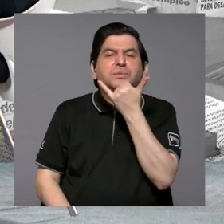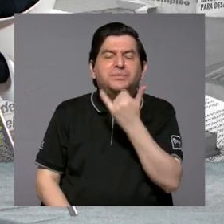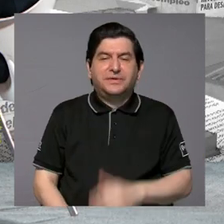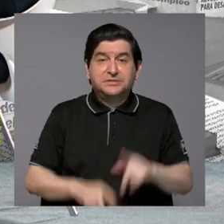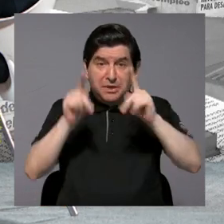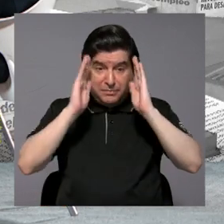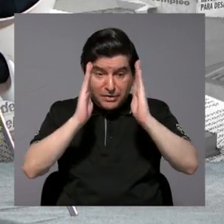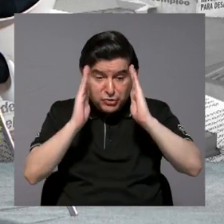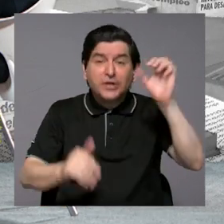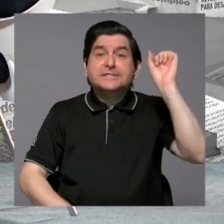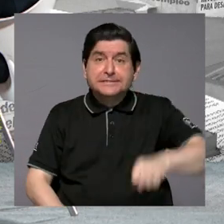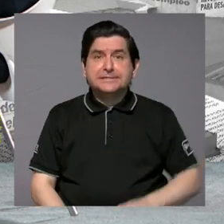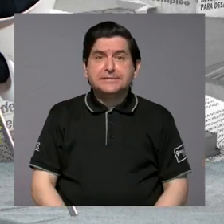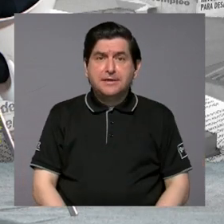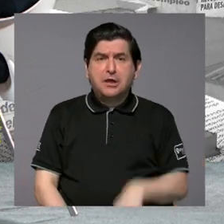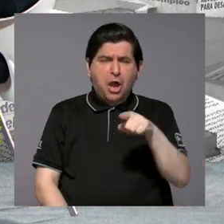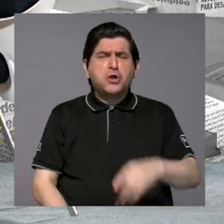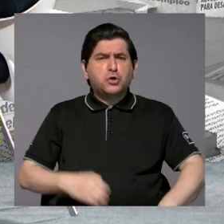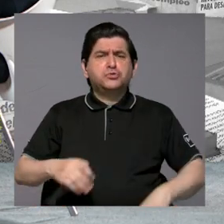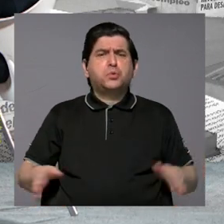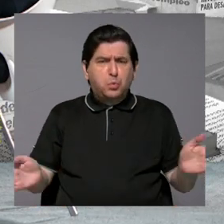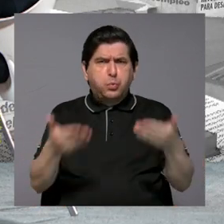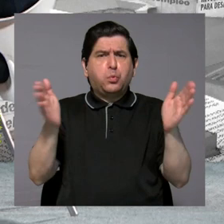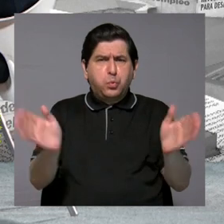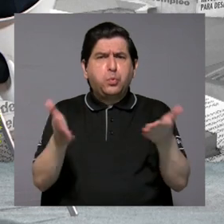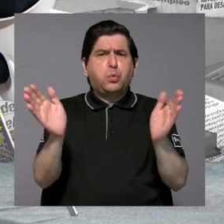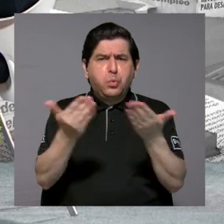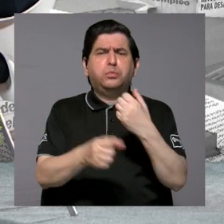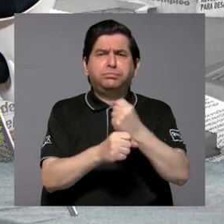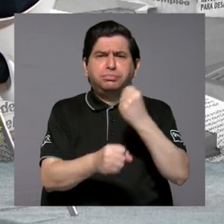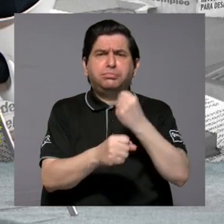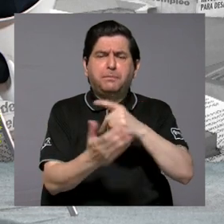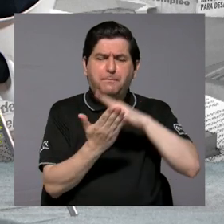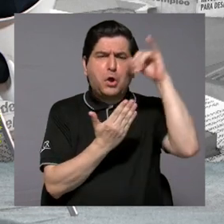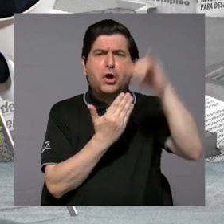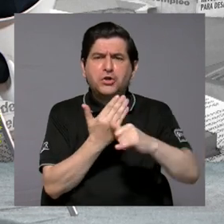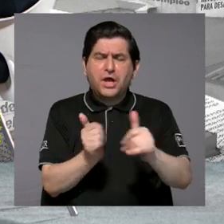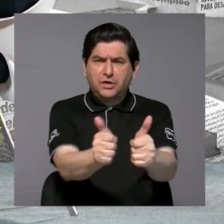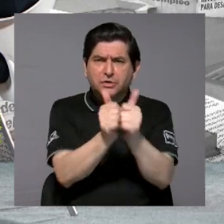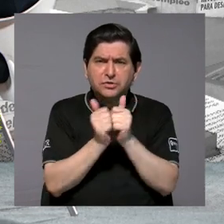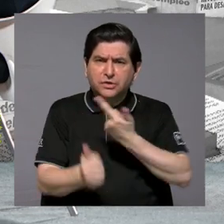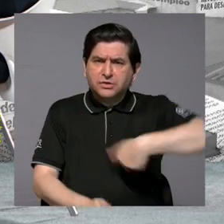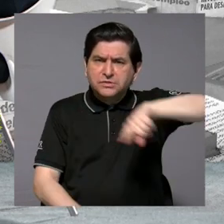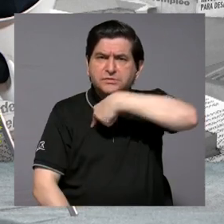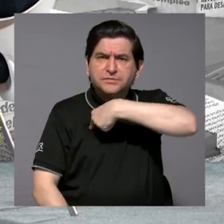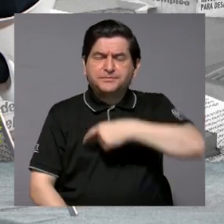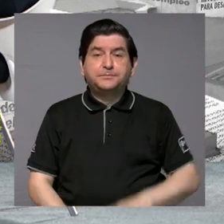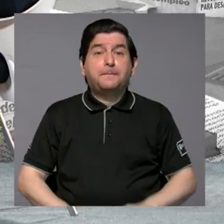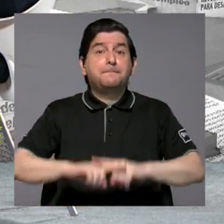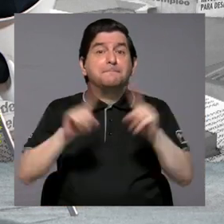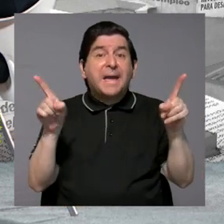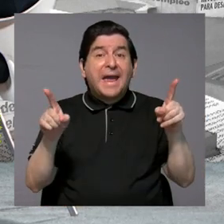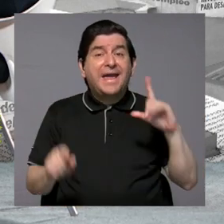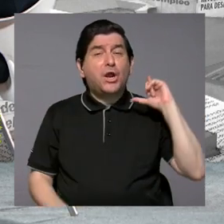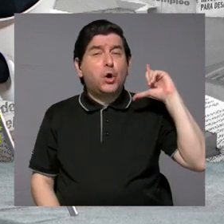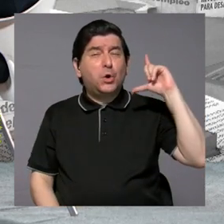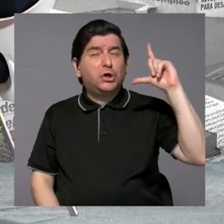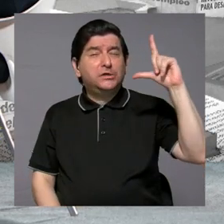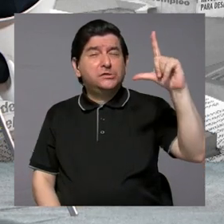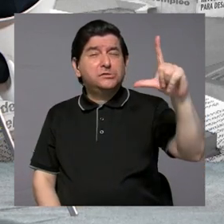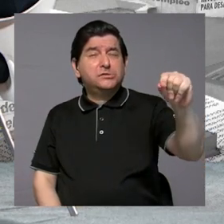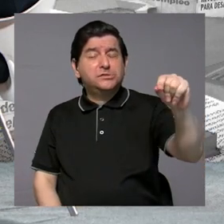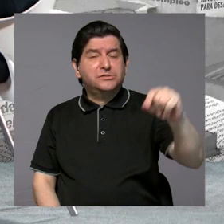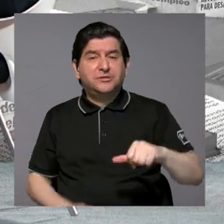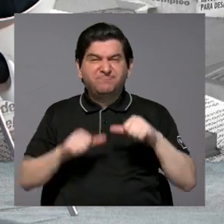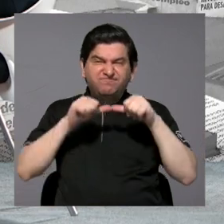atiende Claro que atiende Están super motivados eh trabajan proyectos con nosotros pero en las zonas Rurales pues vamos a